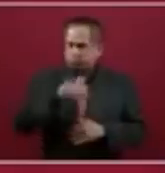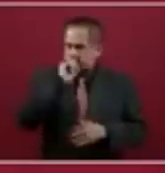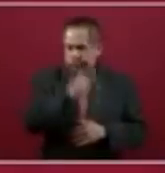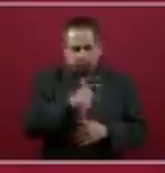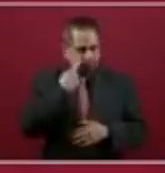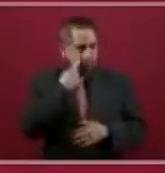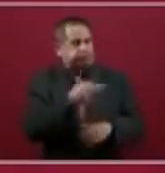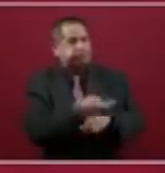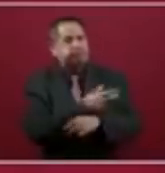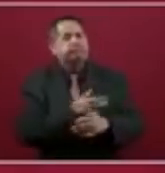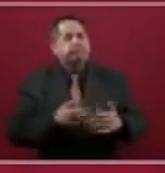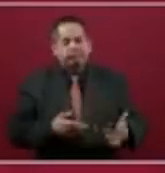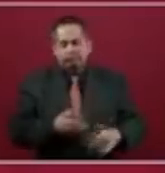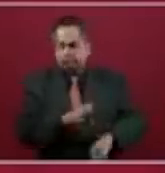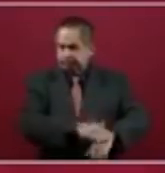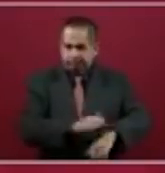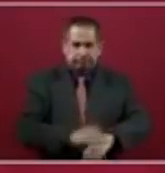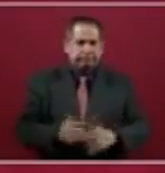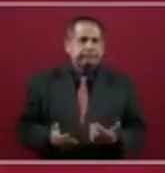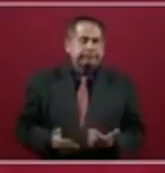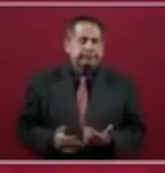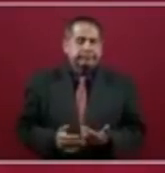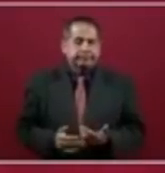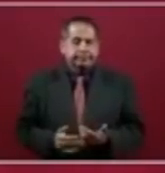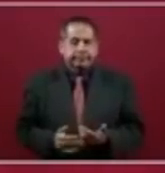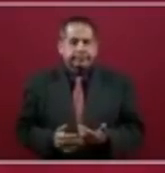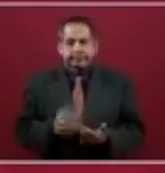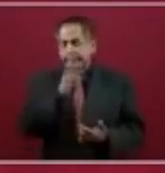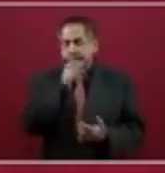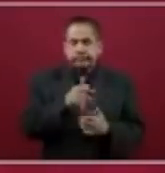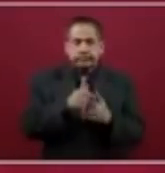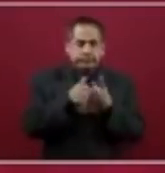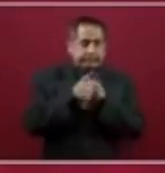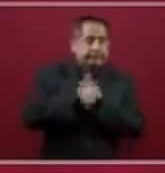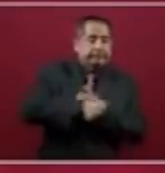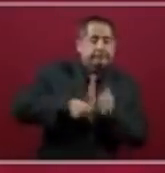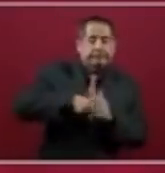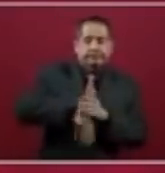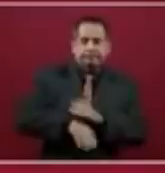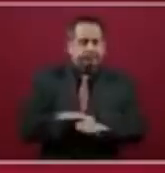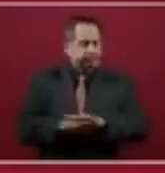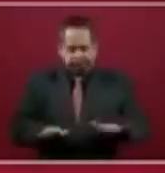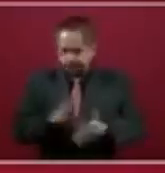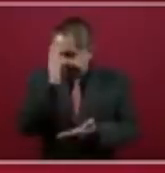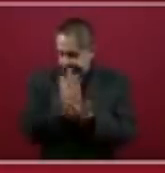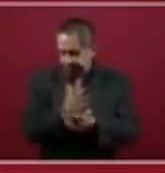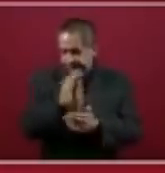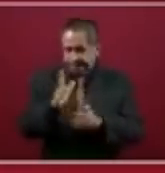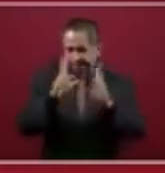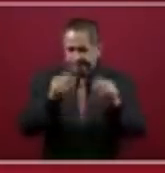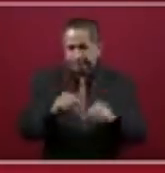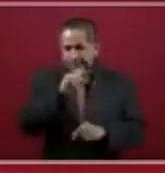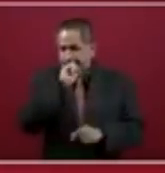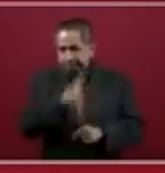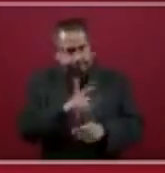también. Sí. No se pueden ocultar las cosas, ya no es lo